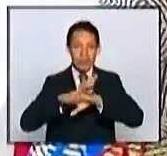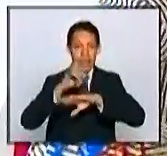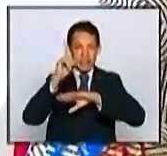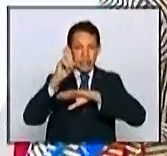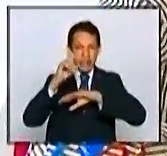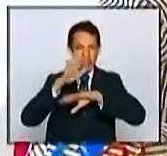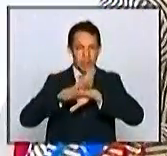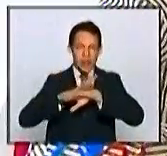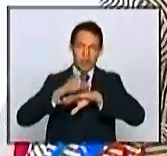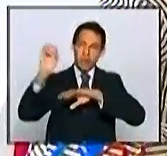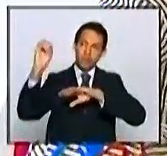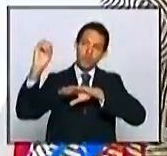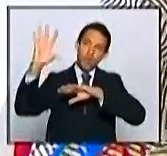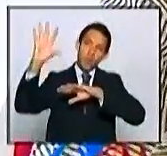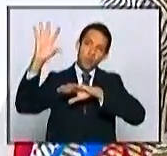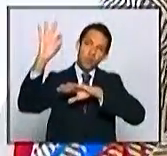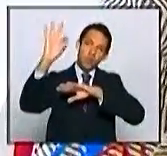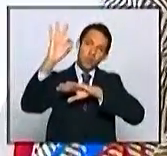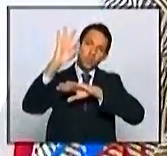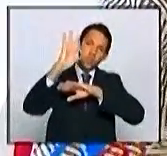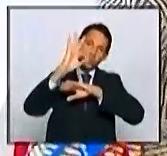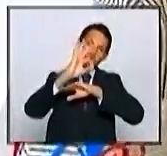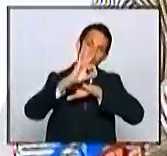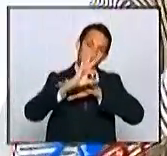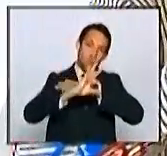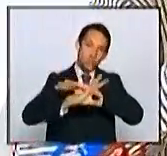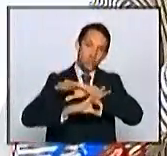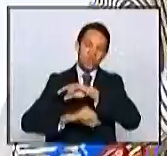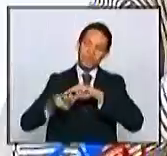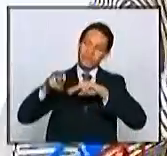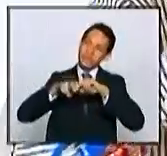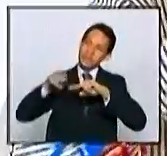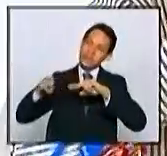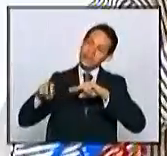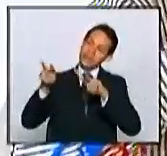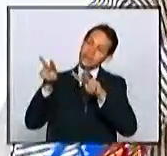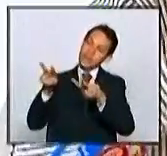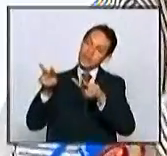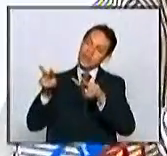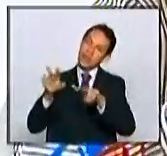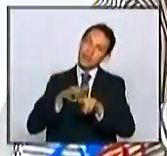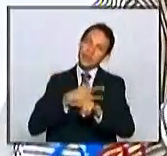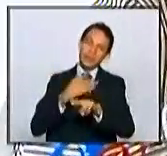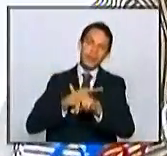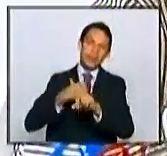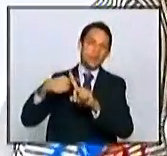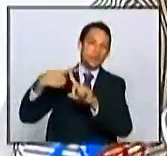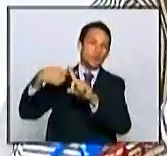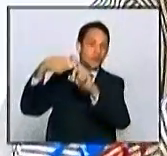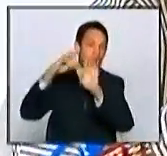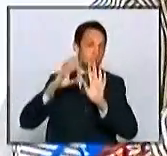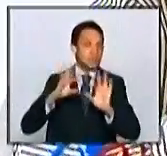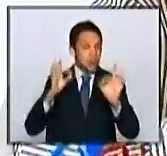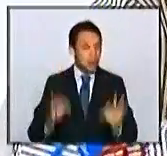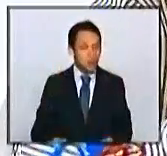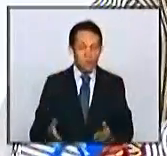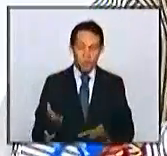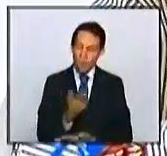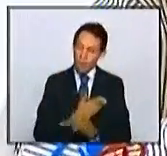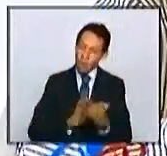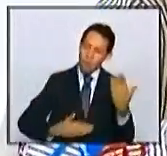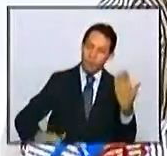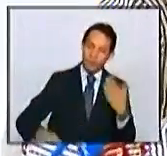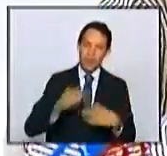y nos engrandecen para seguir creciendo como personas. Entonces, son pequeños momentos que la gente va perdiendo, es el pequeño disfrute de